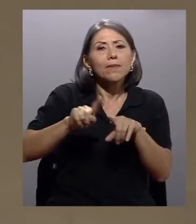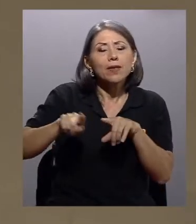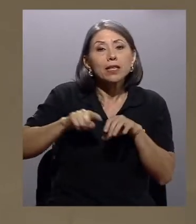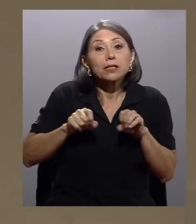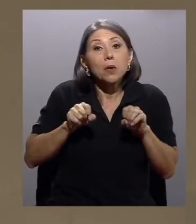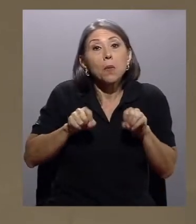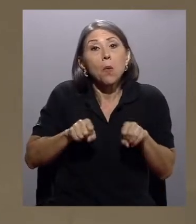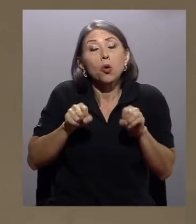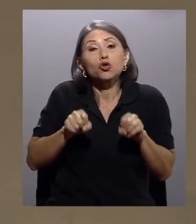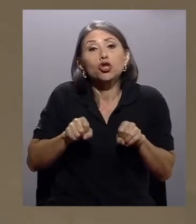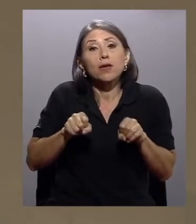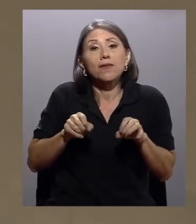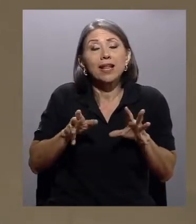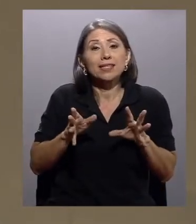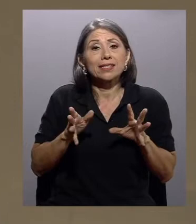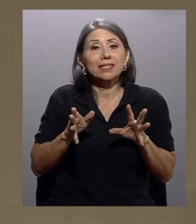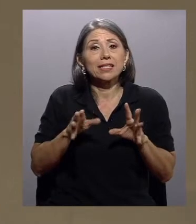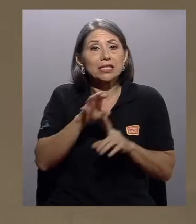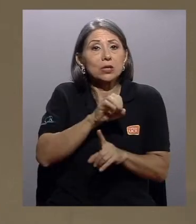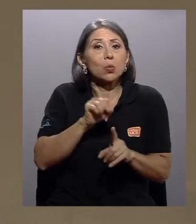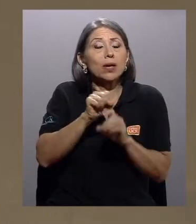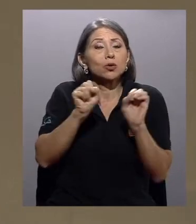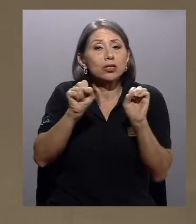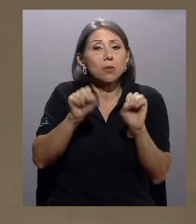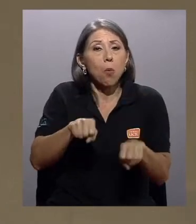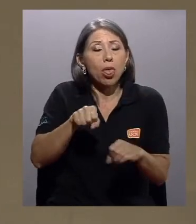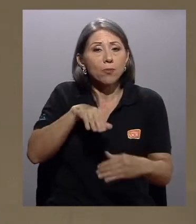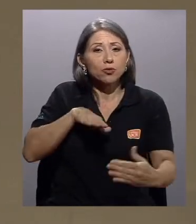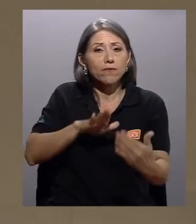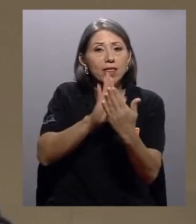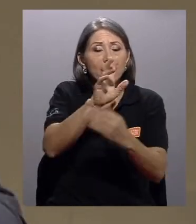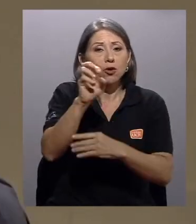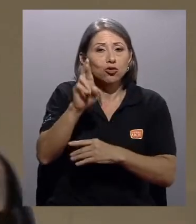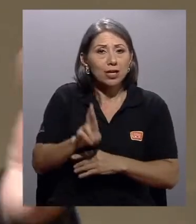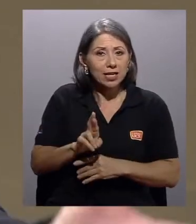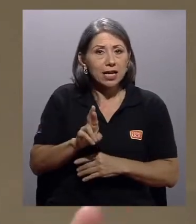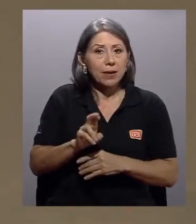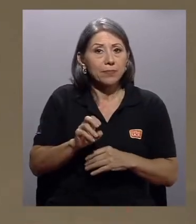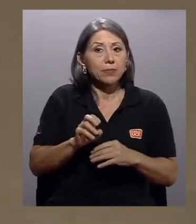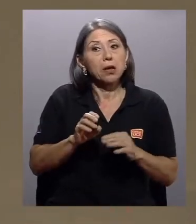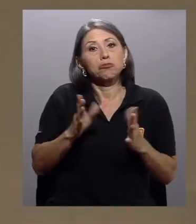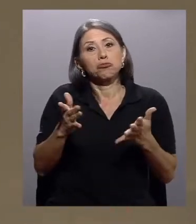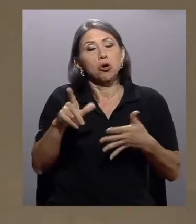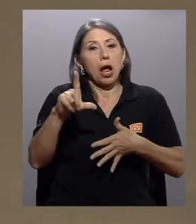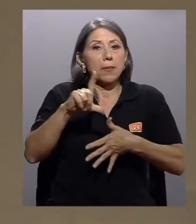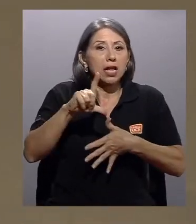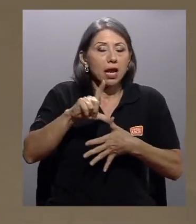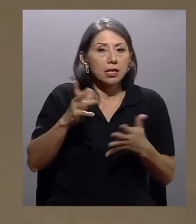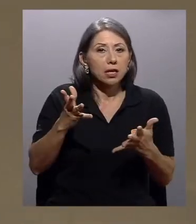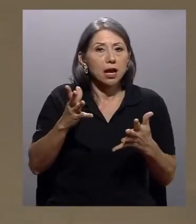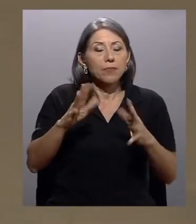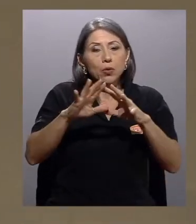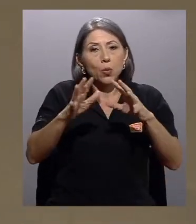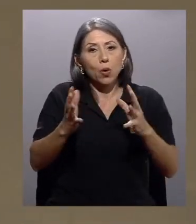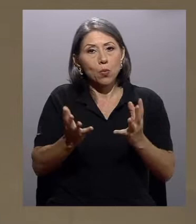escenarios posibles que nos podríamos enfrentar en Costa Rica, podríamos ampliar a América Latina, en el